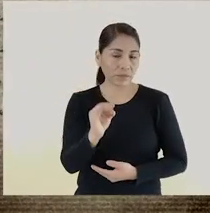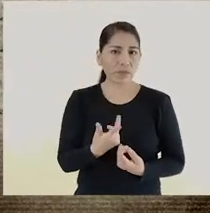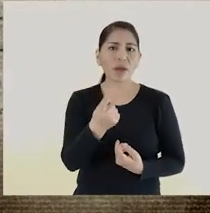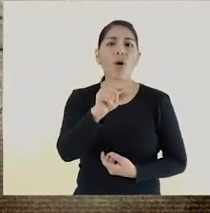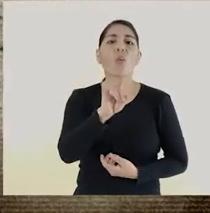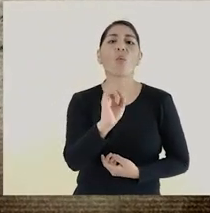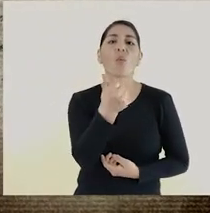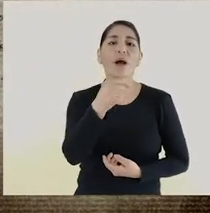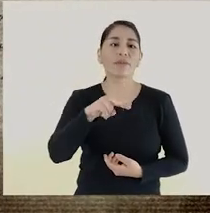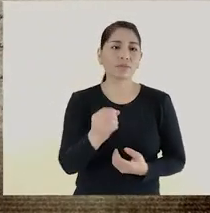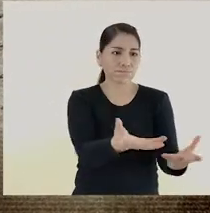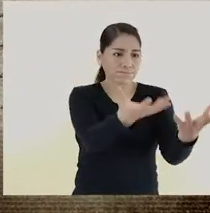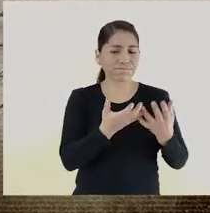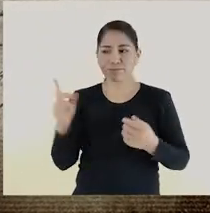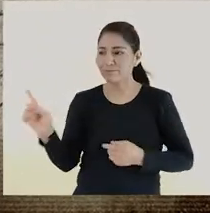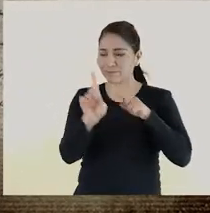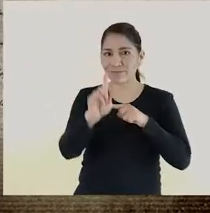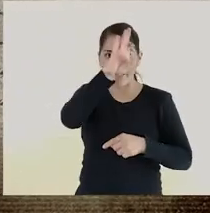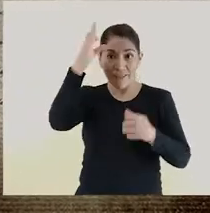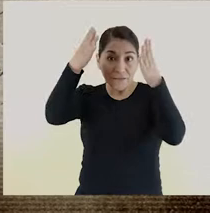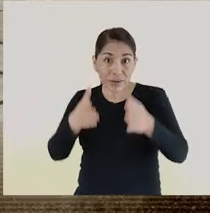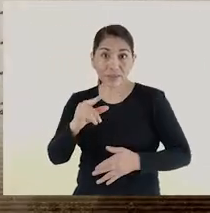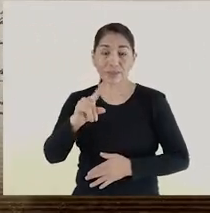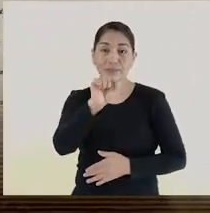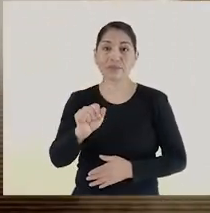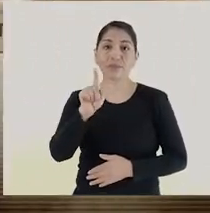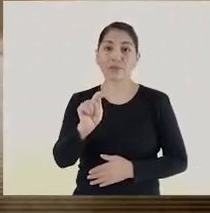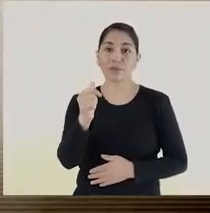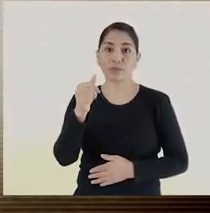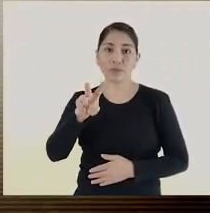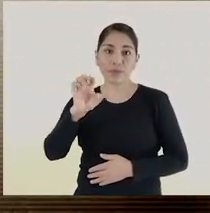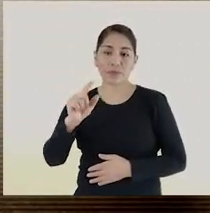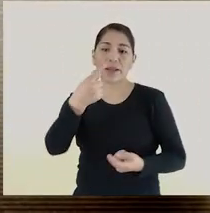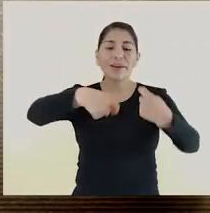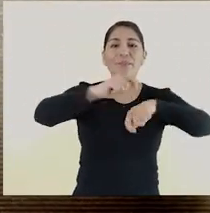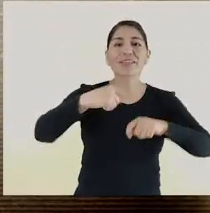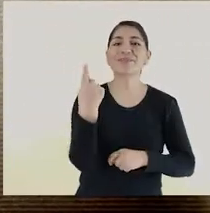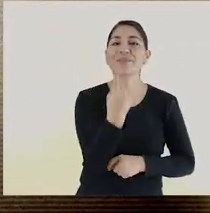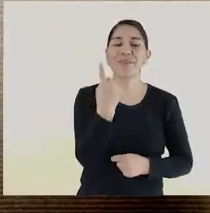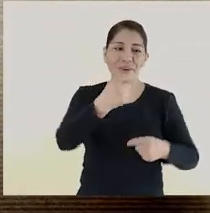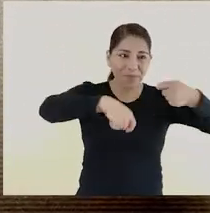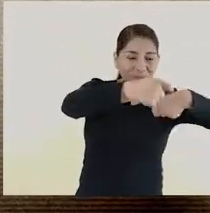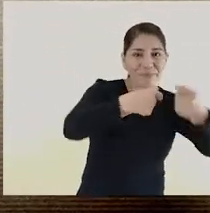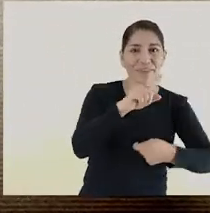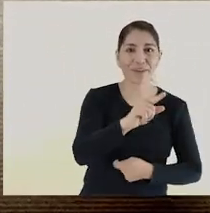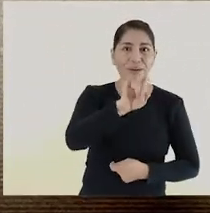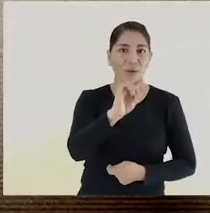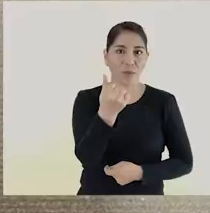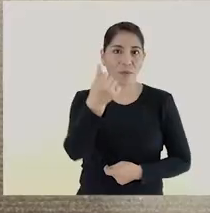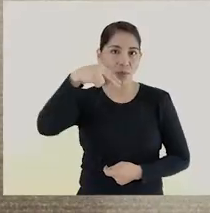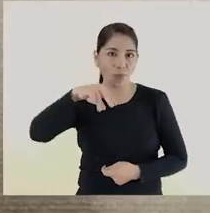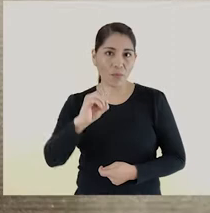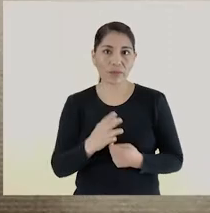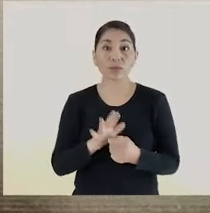XIX, producto del guano, hace una aparición el francés Gustave Dreyfus, comerciante que se convirtió en el único concesionario